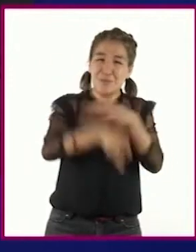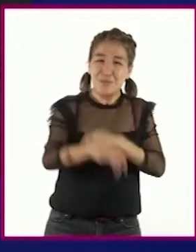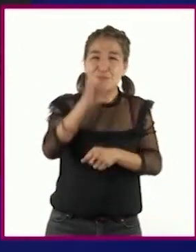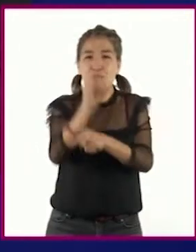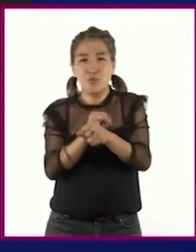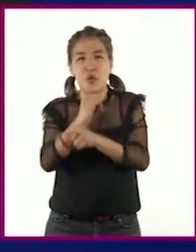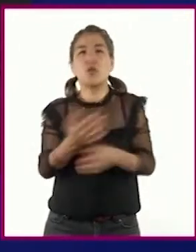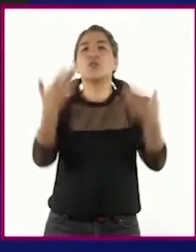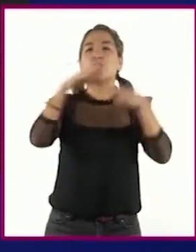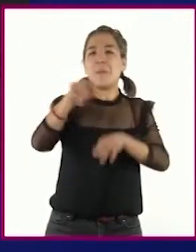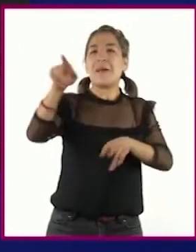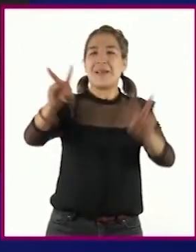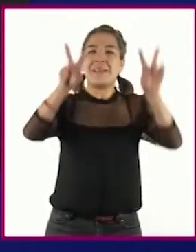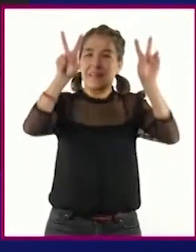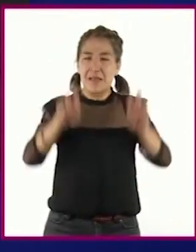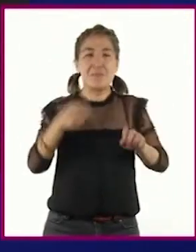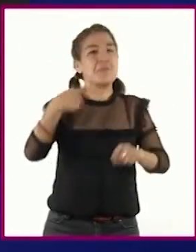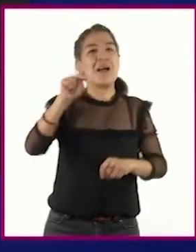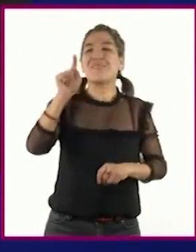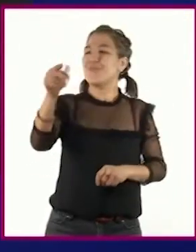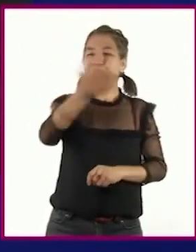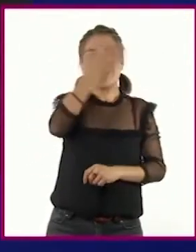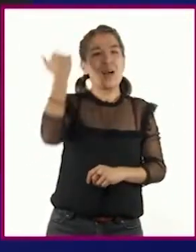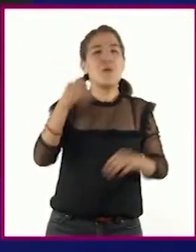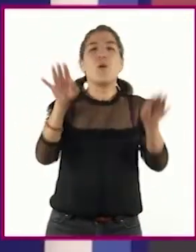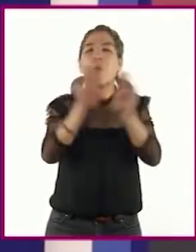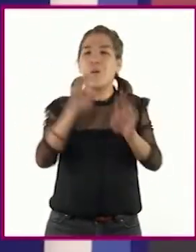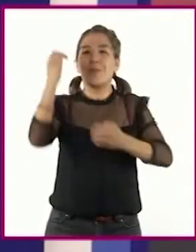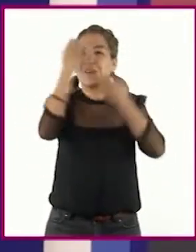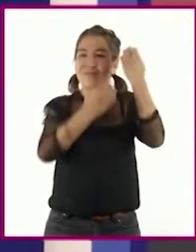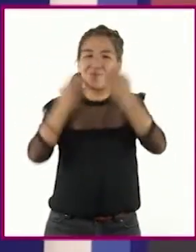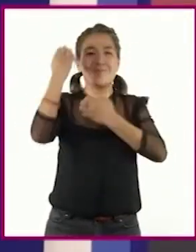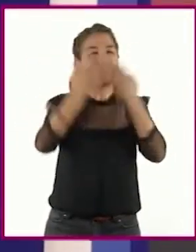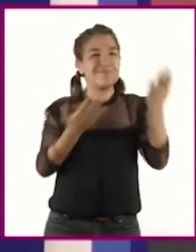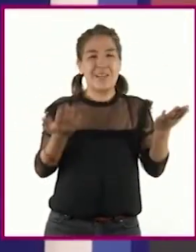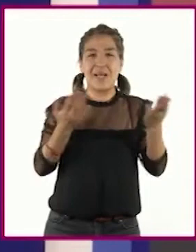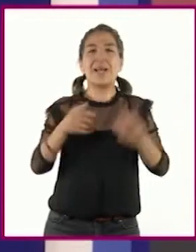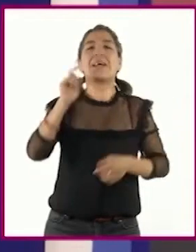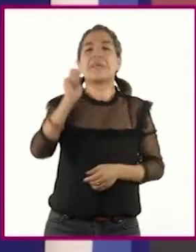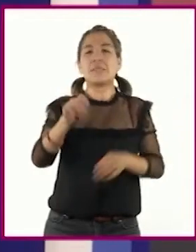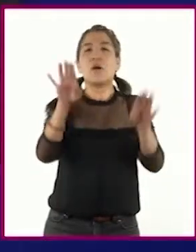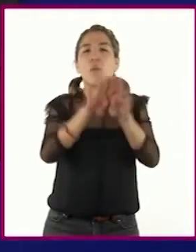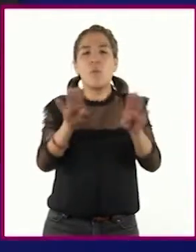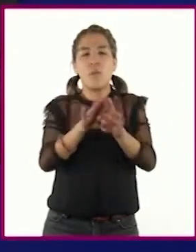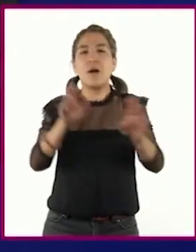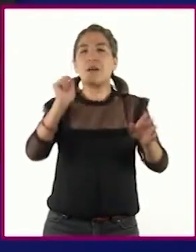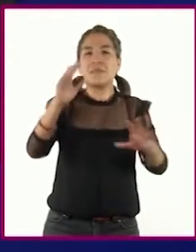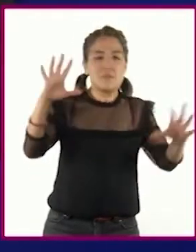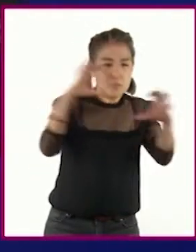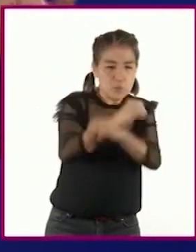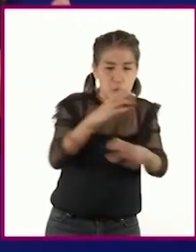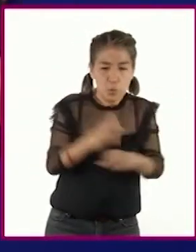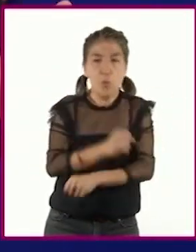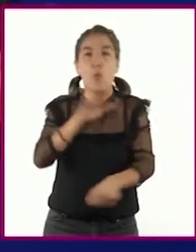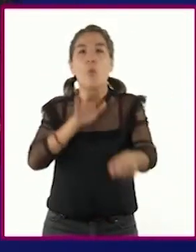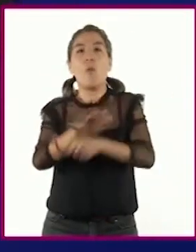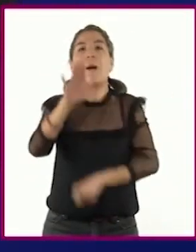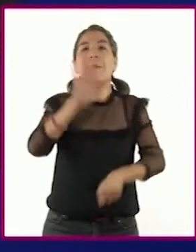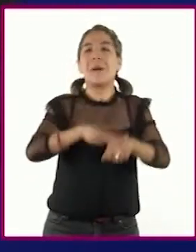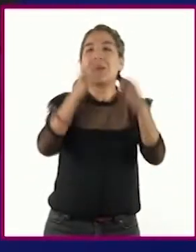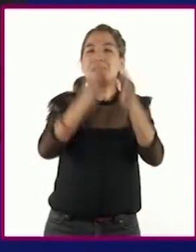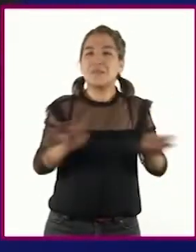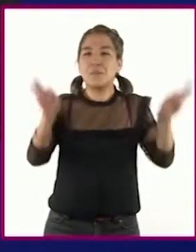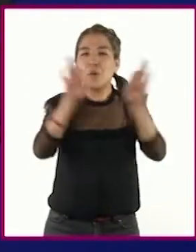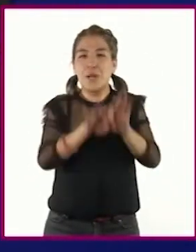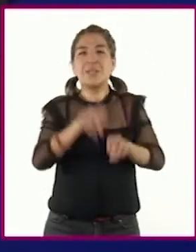sobre su tema, pero no sabe cómo evaluarla, es decir, cómo determinar cuál tiene más relevancia,